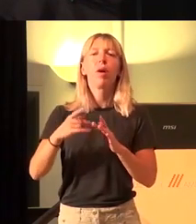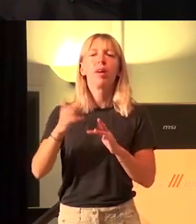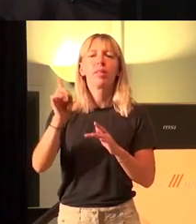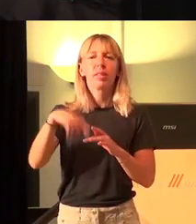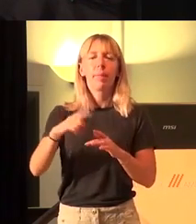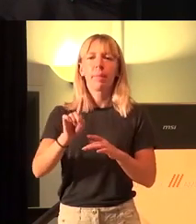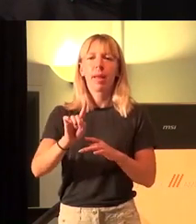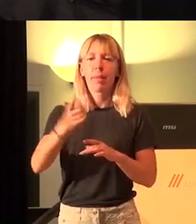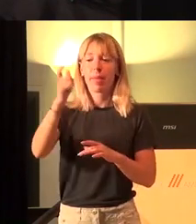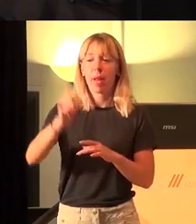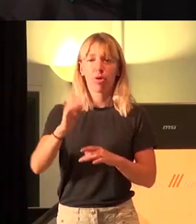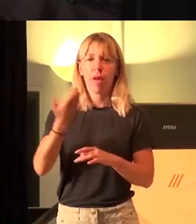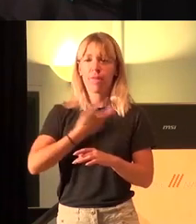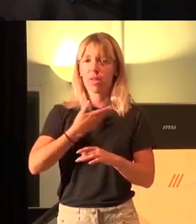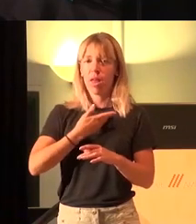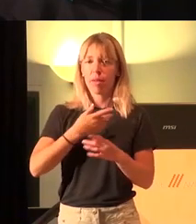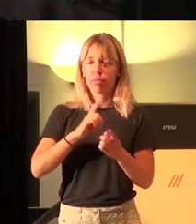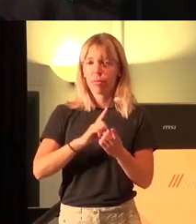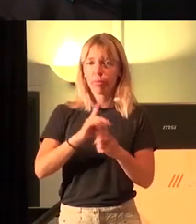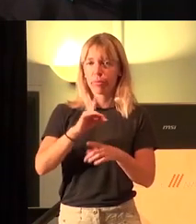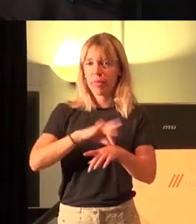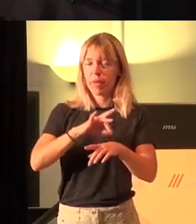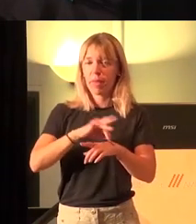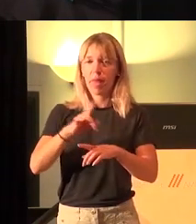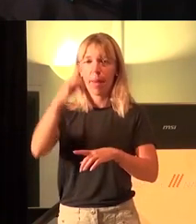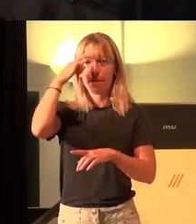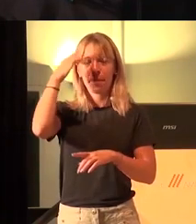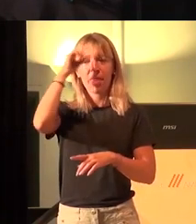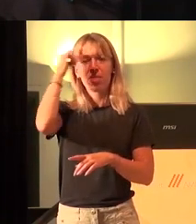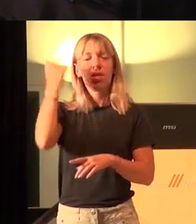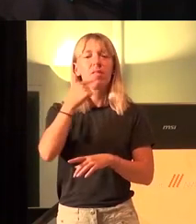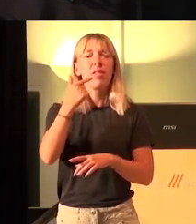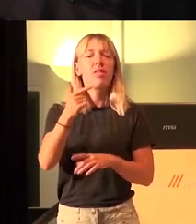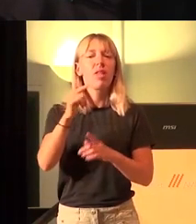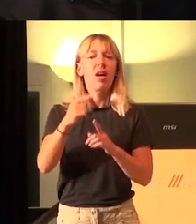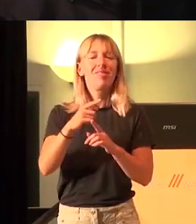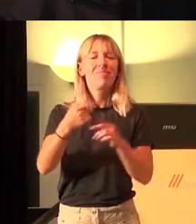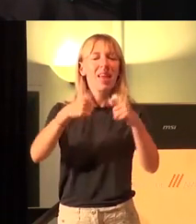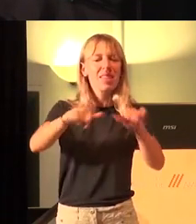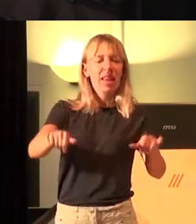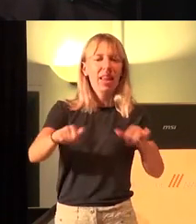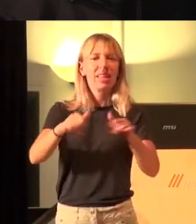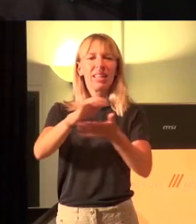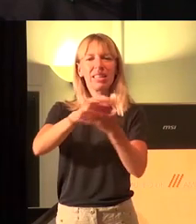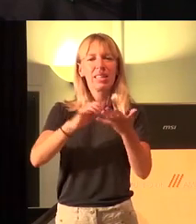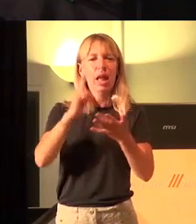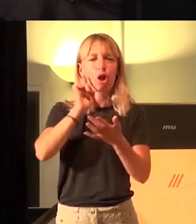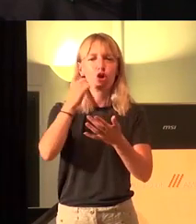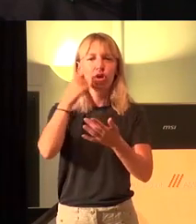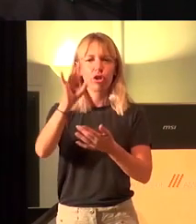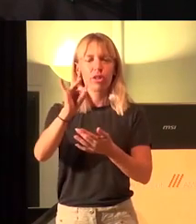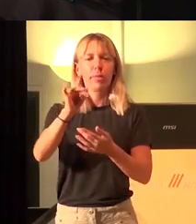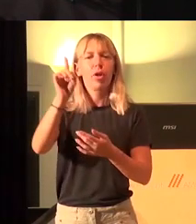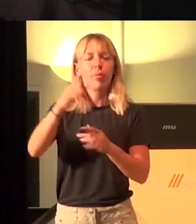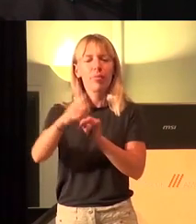misma en primera persona por un trastorno mental. Y ella decía, ¿no?, que detrás de las etiquetas y los diagnósticos hay personas